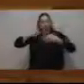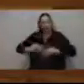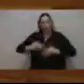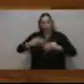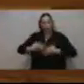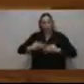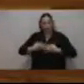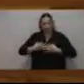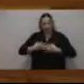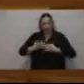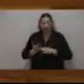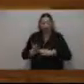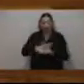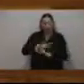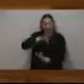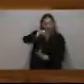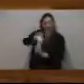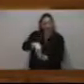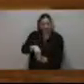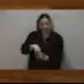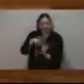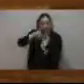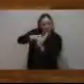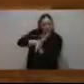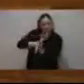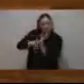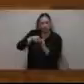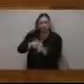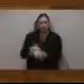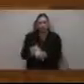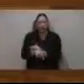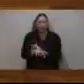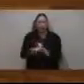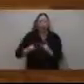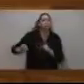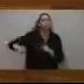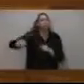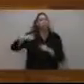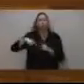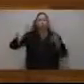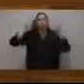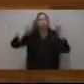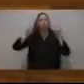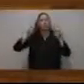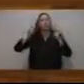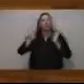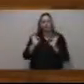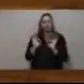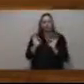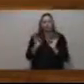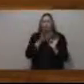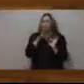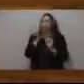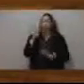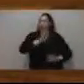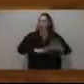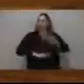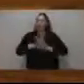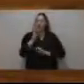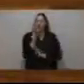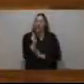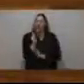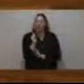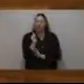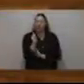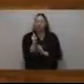de entrar en materia, señorías, creo conveniente que todos nos situemos en el tema que nos ocupa debido a la complejidad que el mismo entraña, y